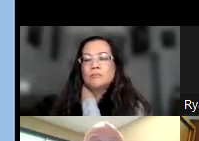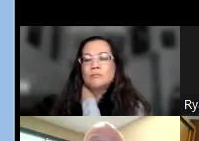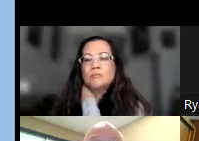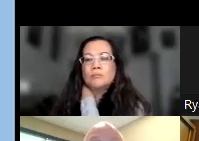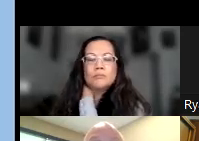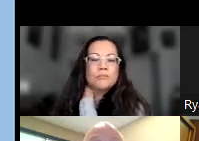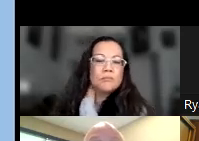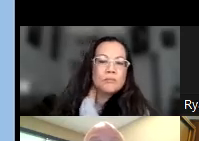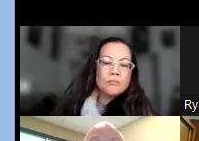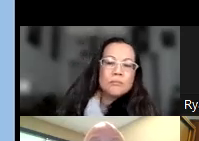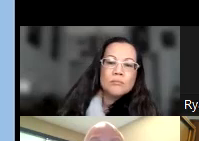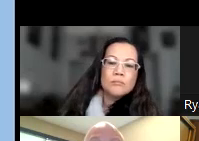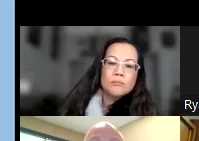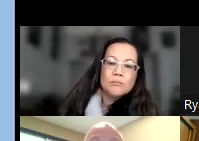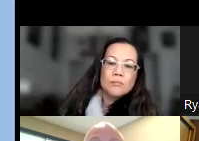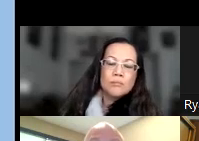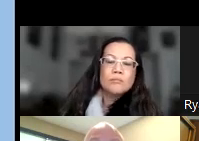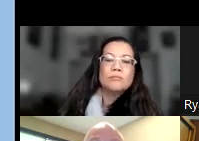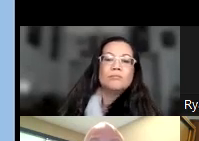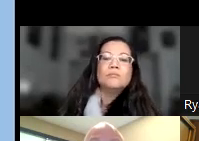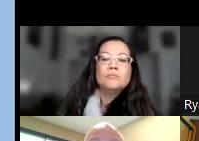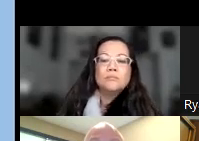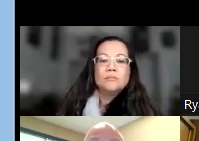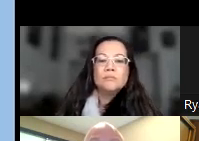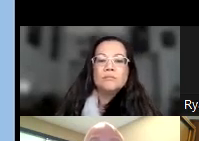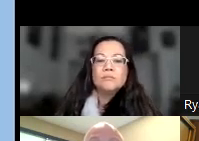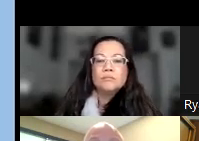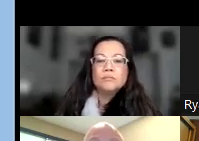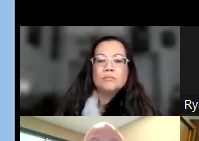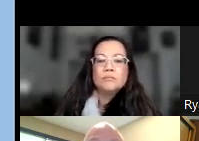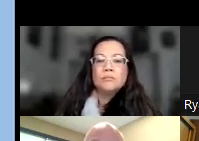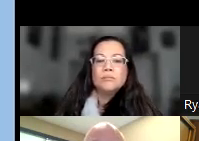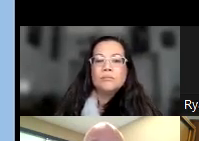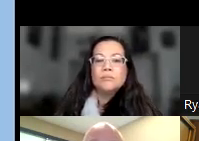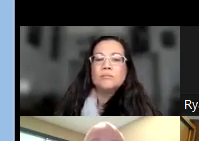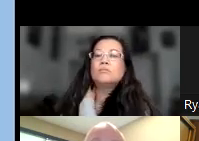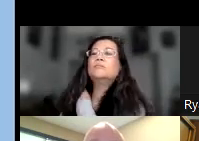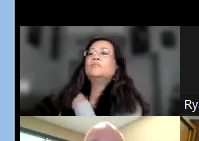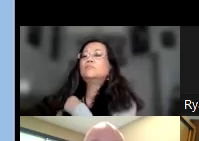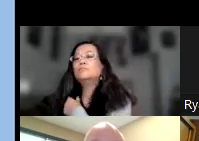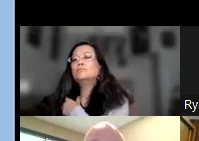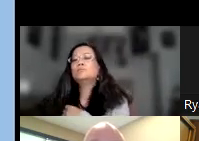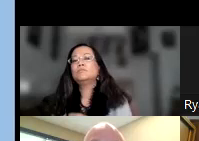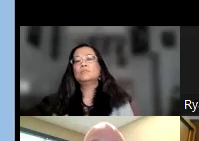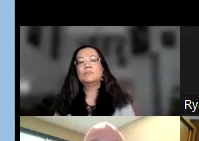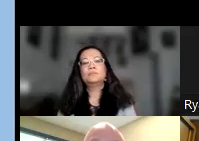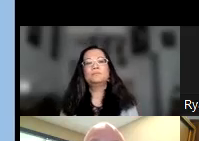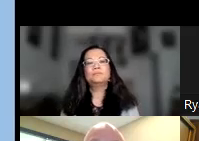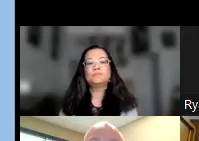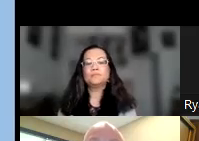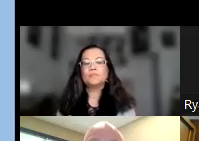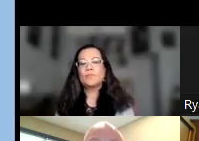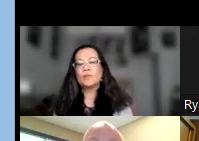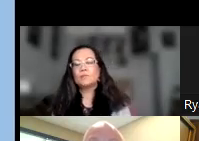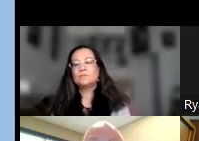de el proyecto de subvención de varios miles sería la solución para